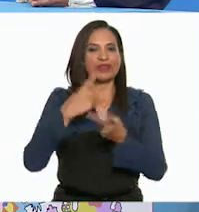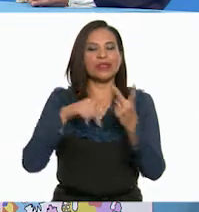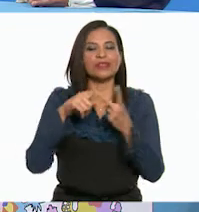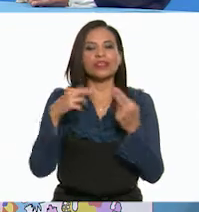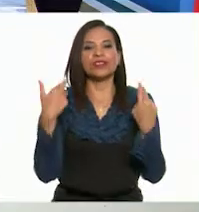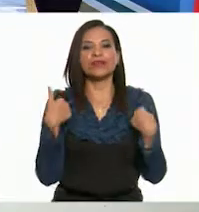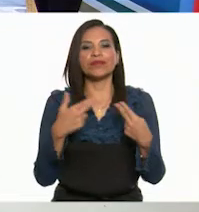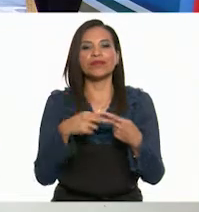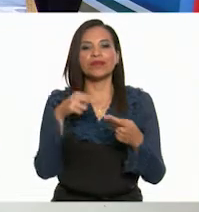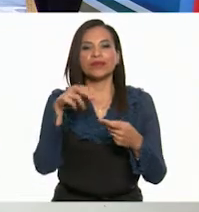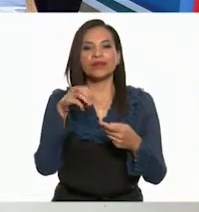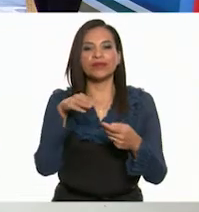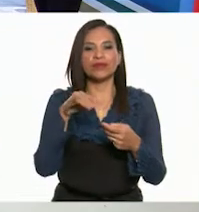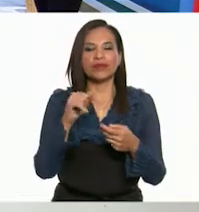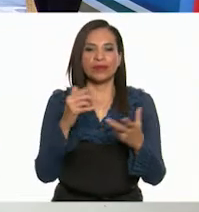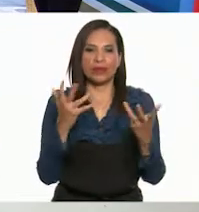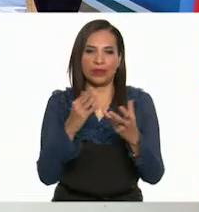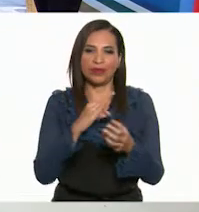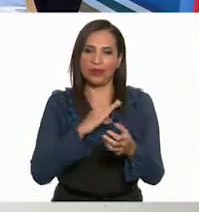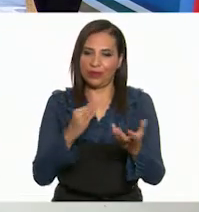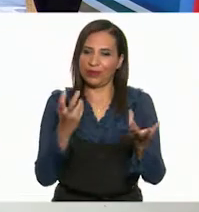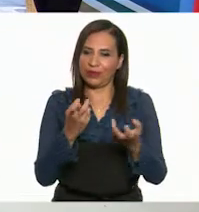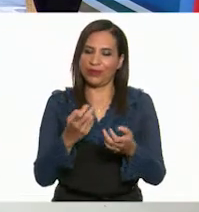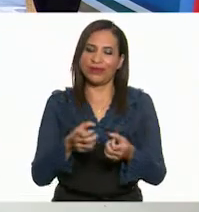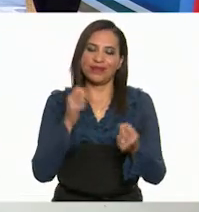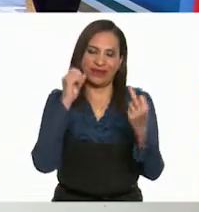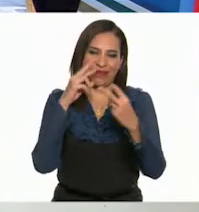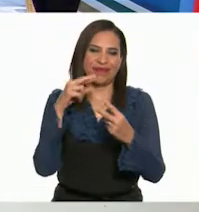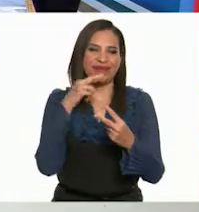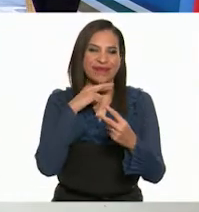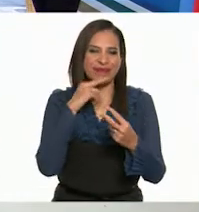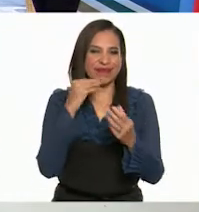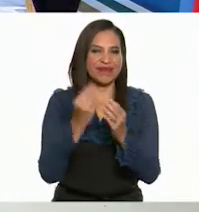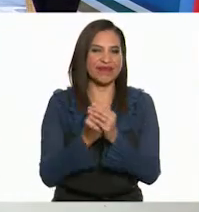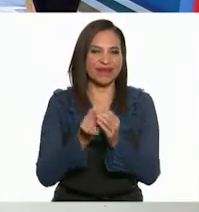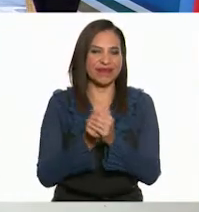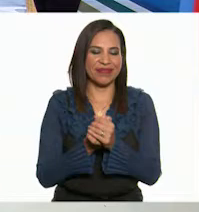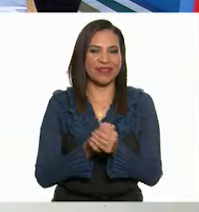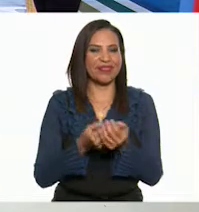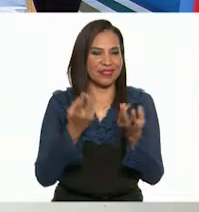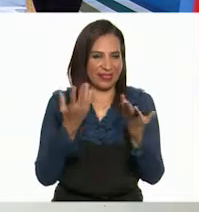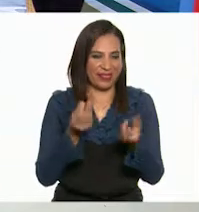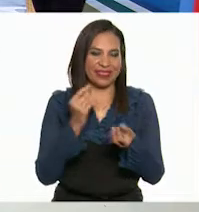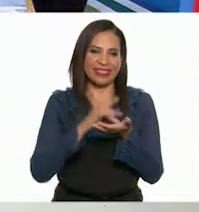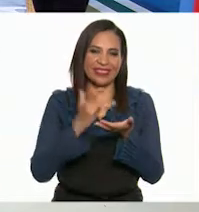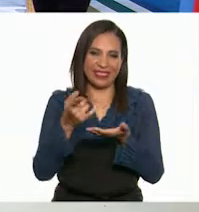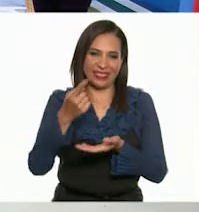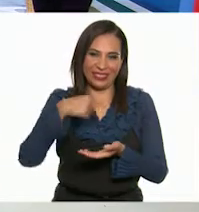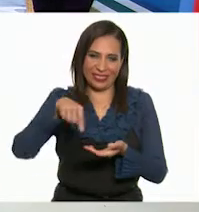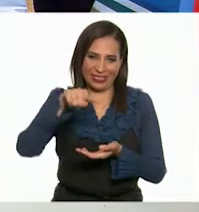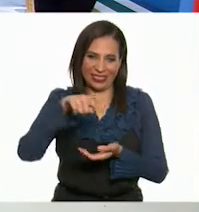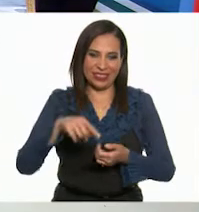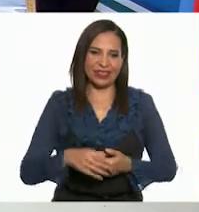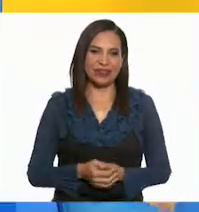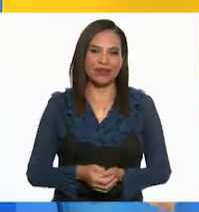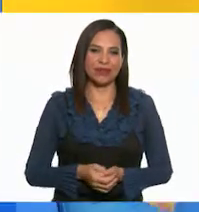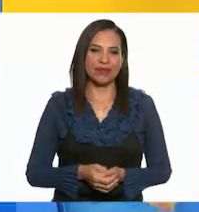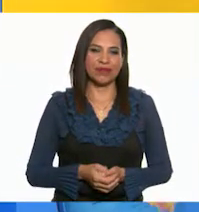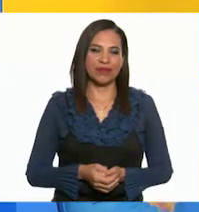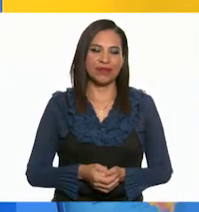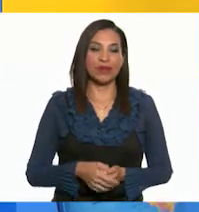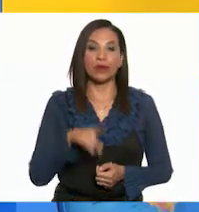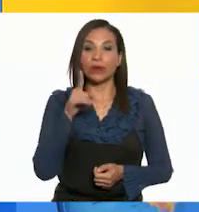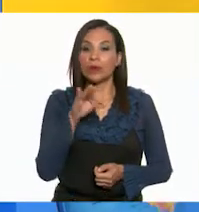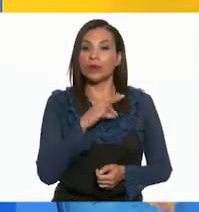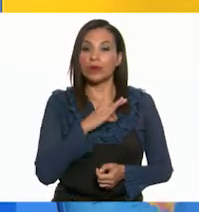la maestra Noemí Juárez por hacer lo posible. Nos vemos en la próxima clase. Al contrario, gracias a ustedes.